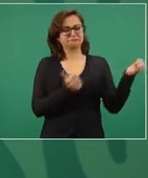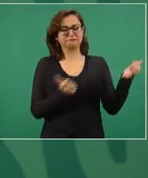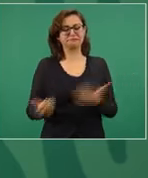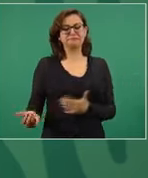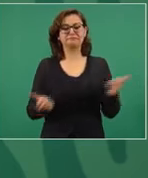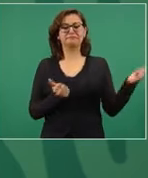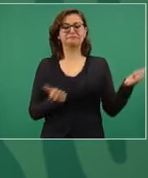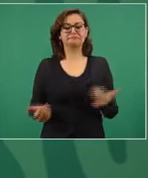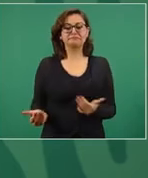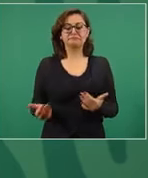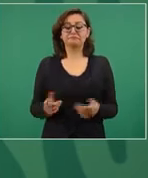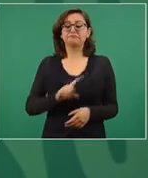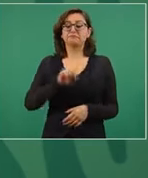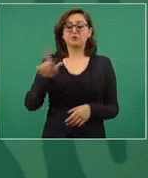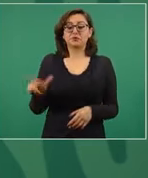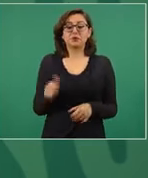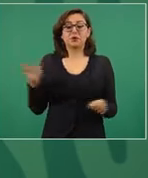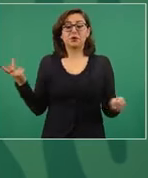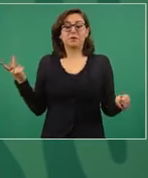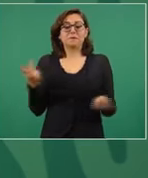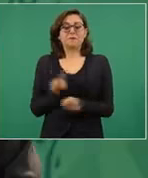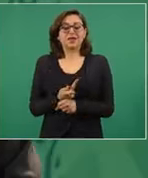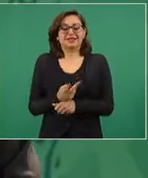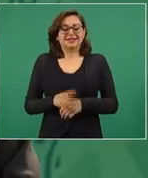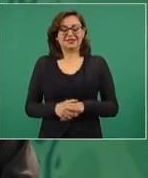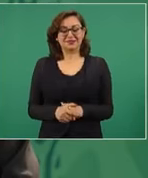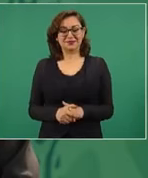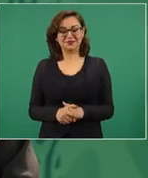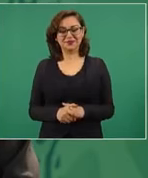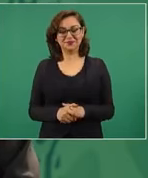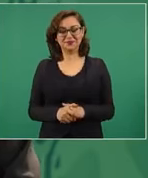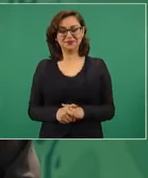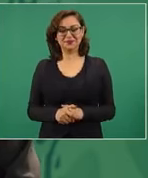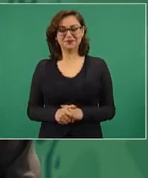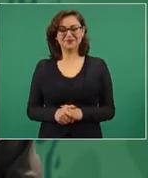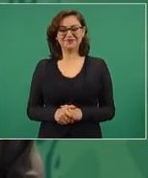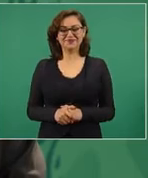los delincuentes por la asociación